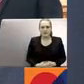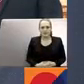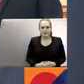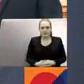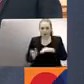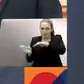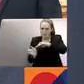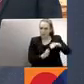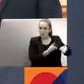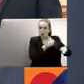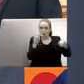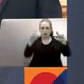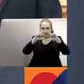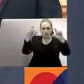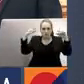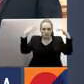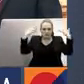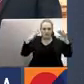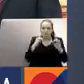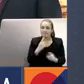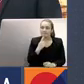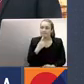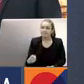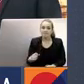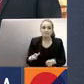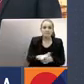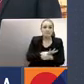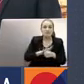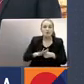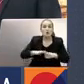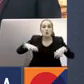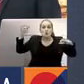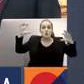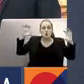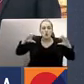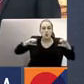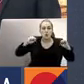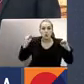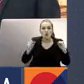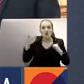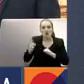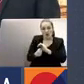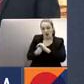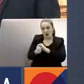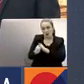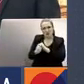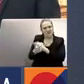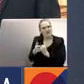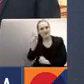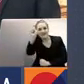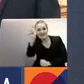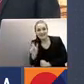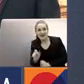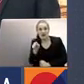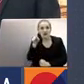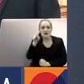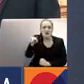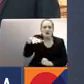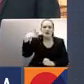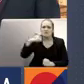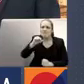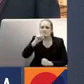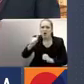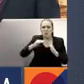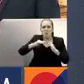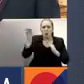Cambiamos de tema porque hay otra situación complicada en el país, las emergencias por lluvias. En Aguachica, Cesar, por ejemplo, 120 casas quedaron